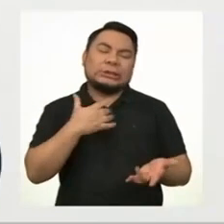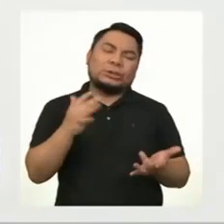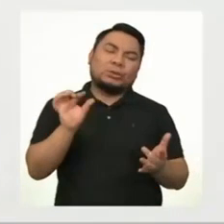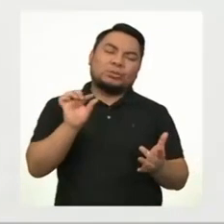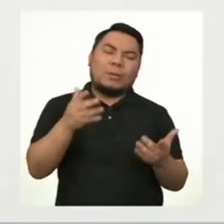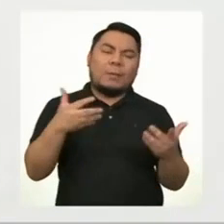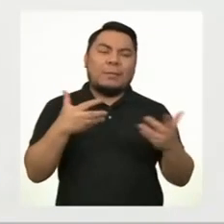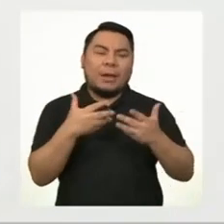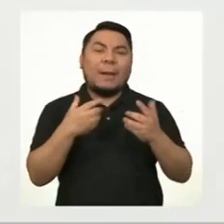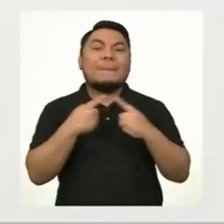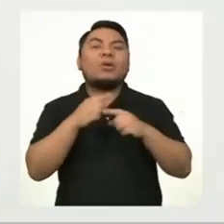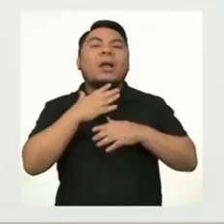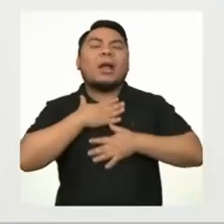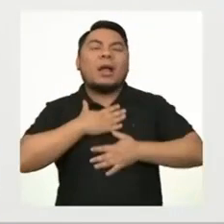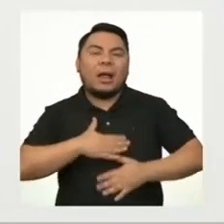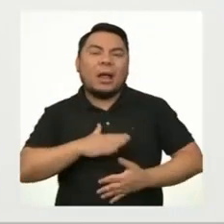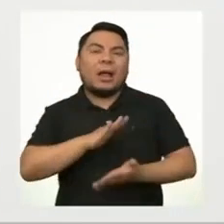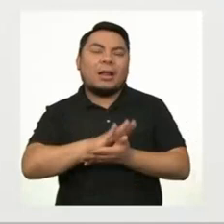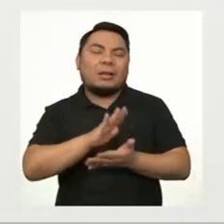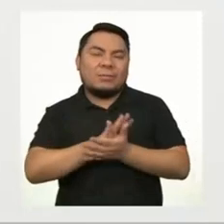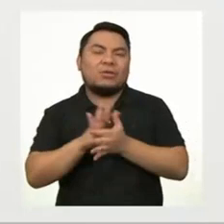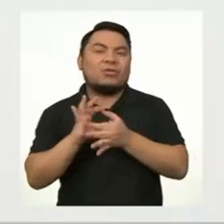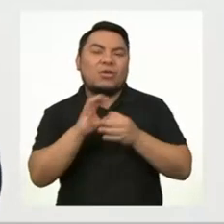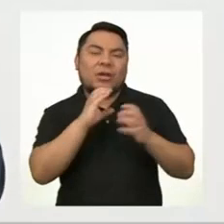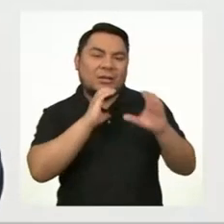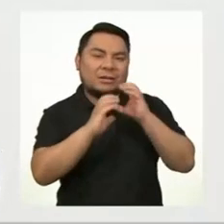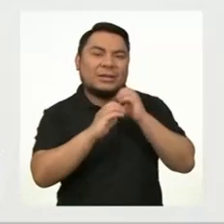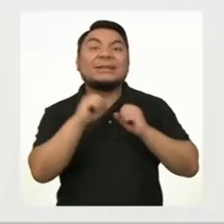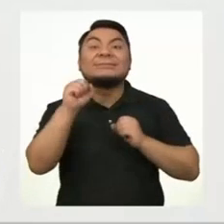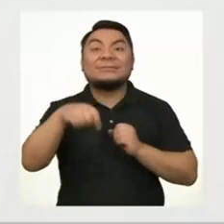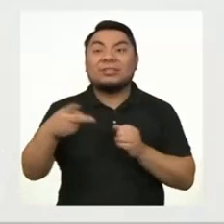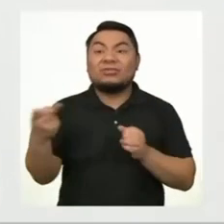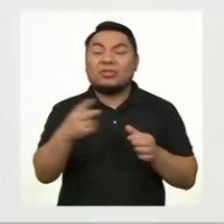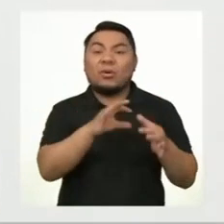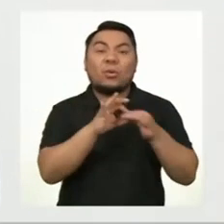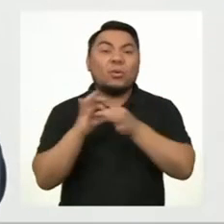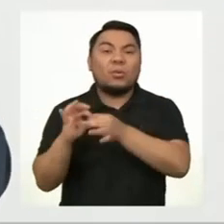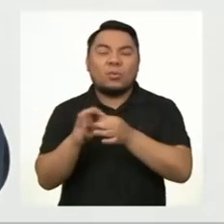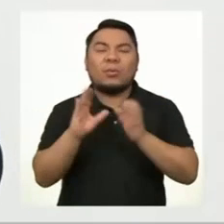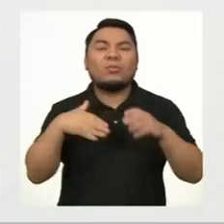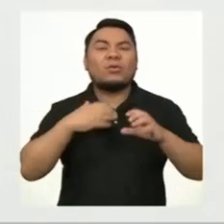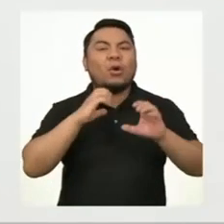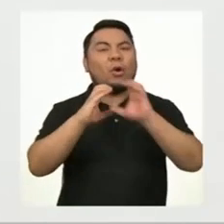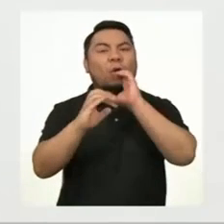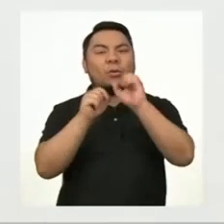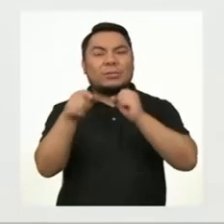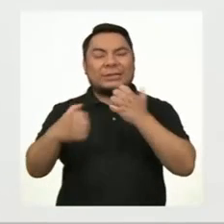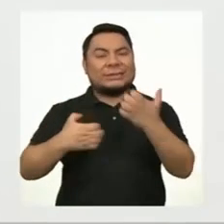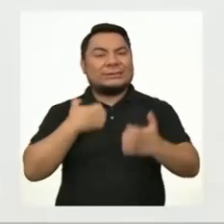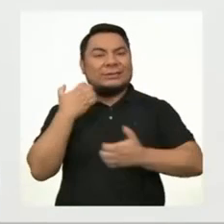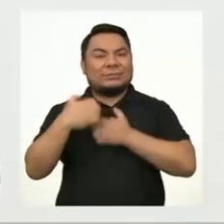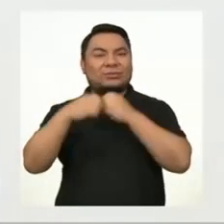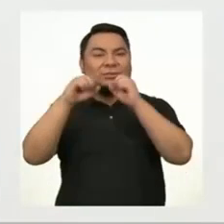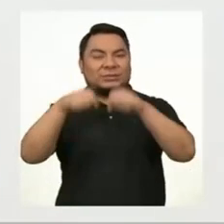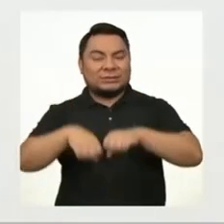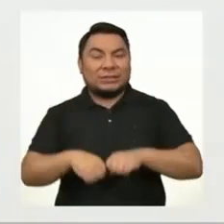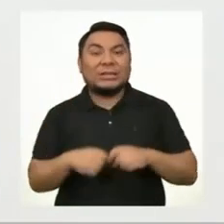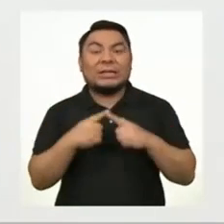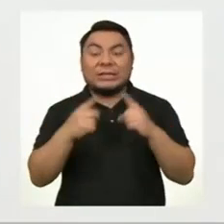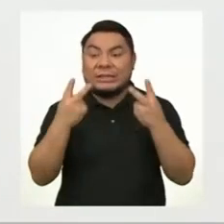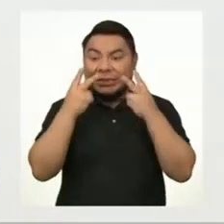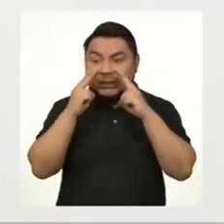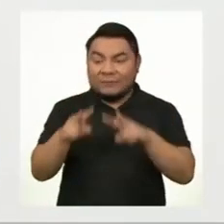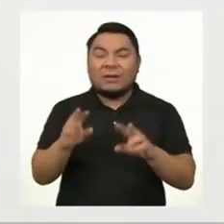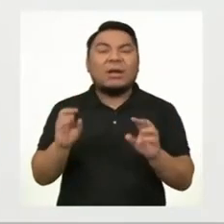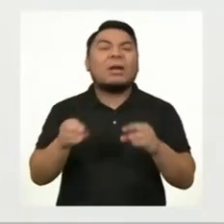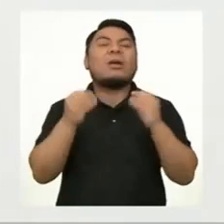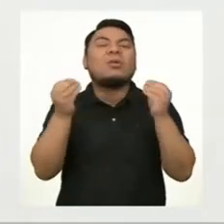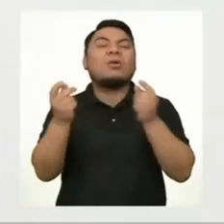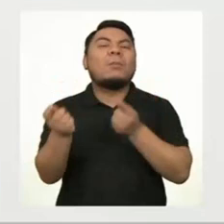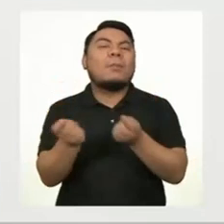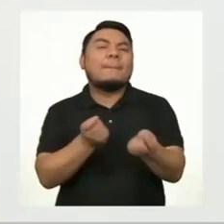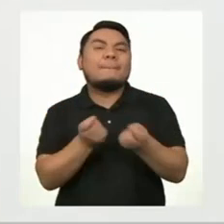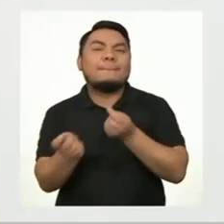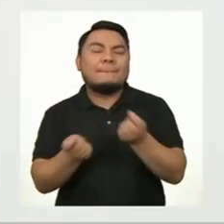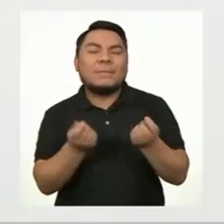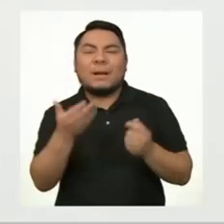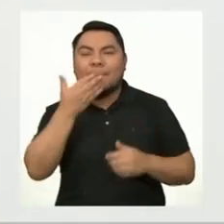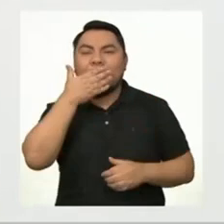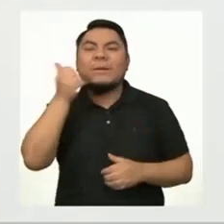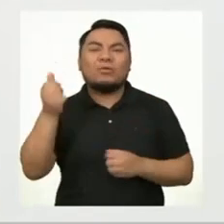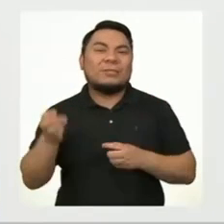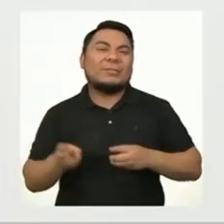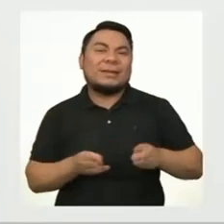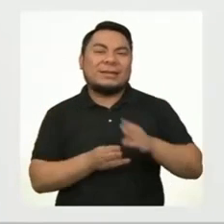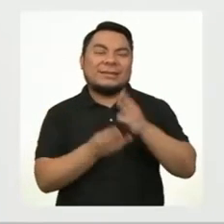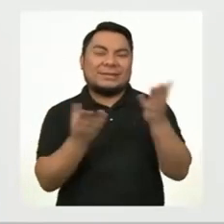diálogo. Así, unidas y unidos, pueden conversar sobre esas emociones y ver cómo manejarlas de la